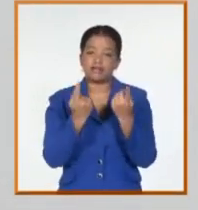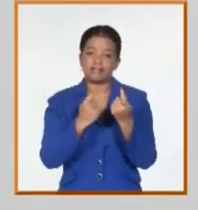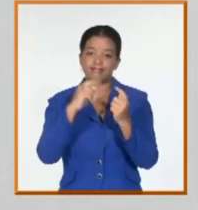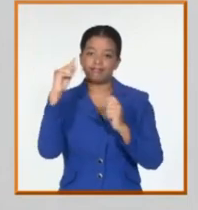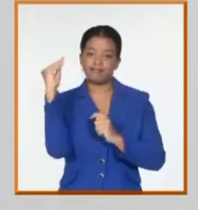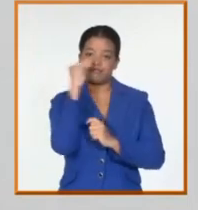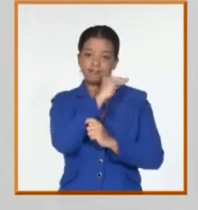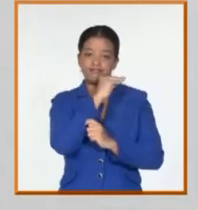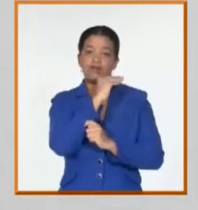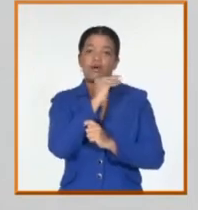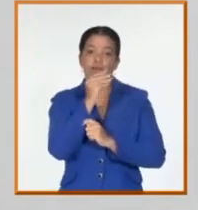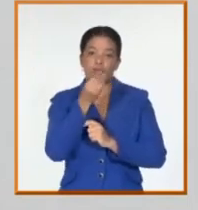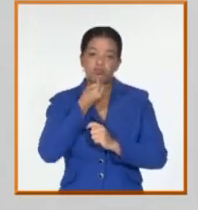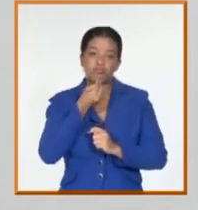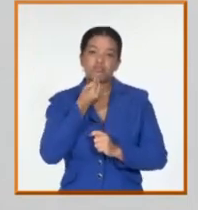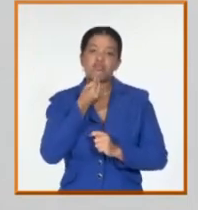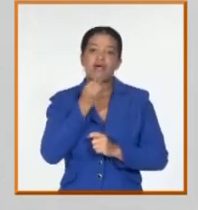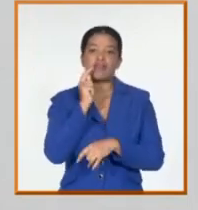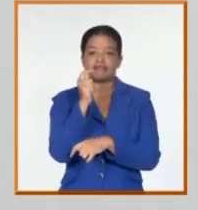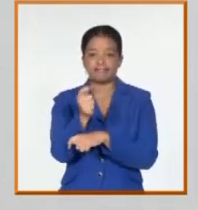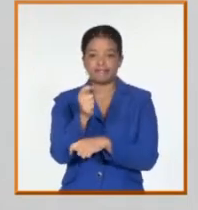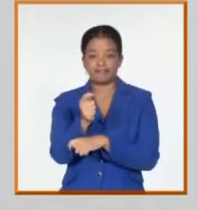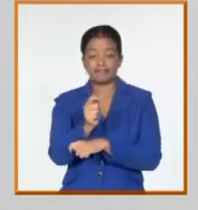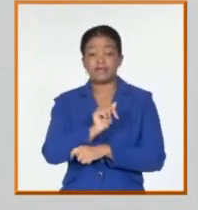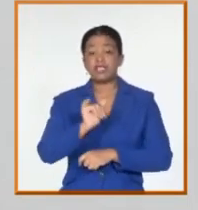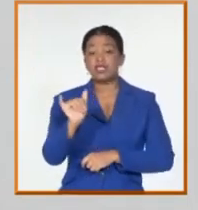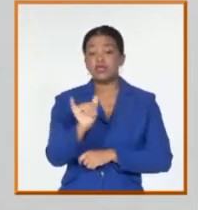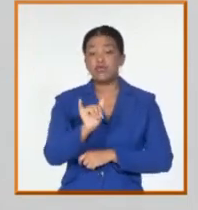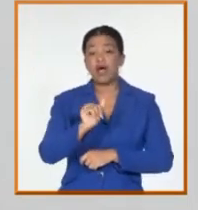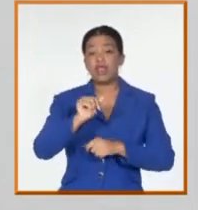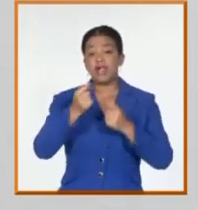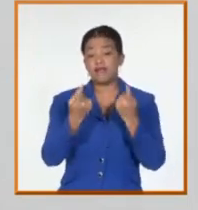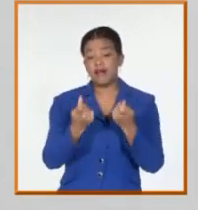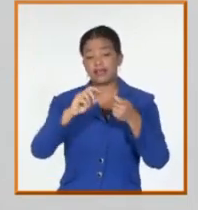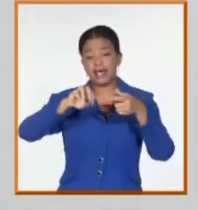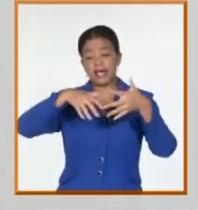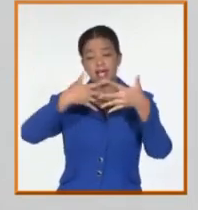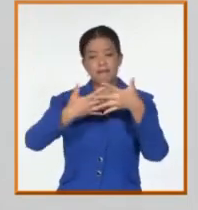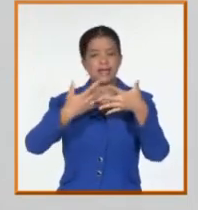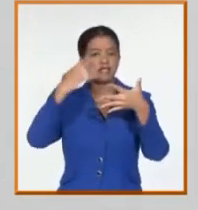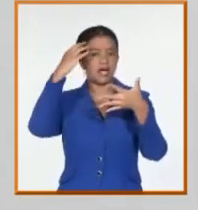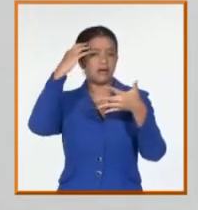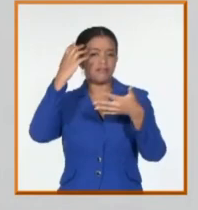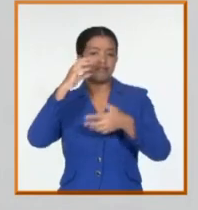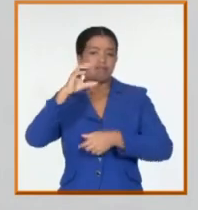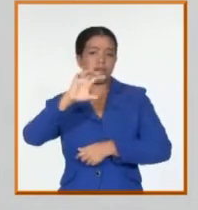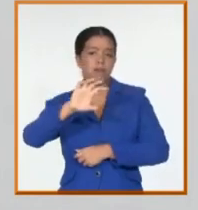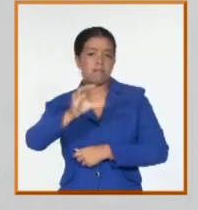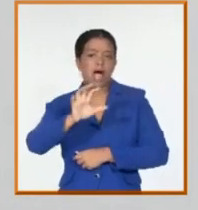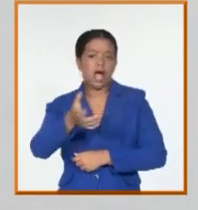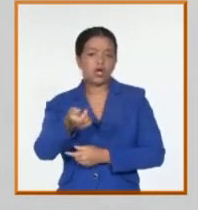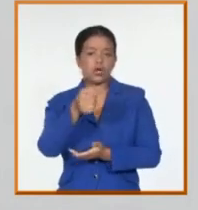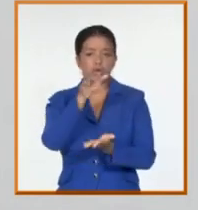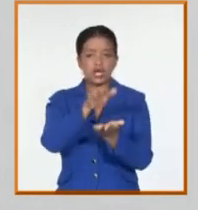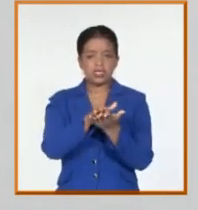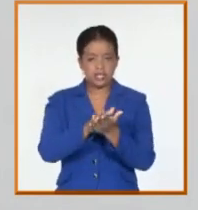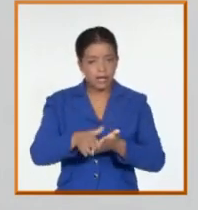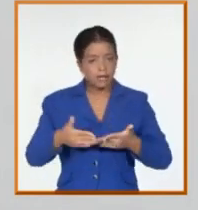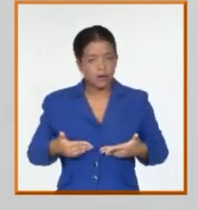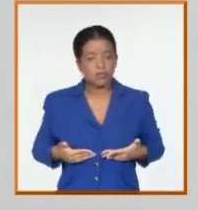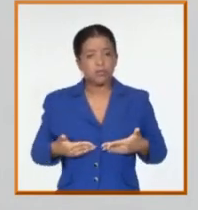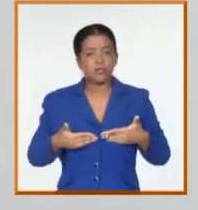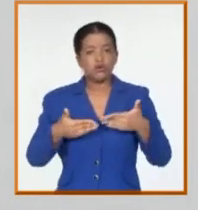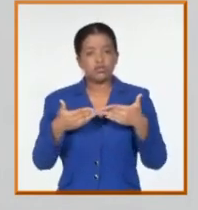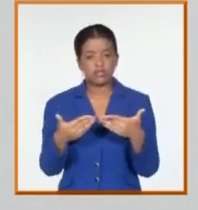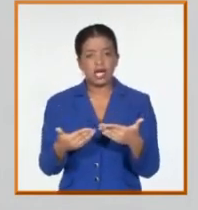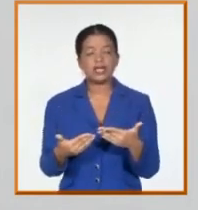desarrollo del programa y también asegurar que las entidades a partir de las reservas voluntarias utilicen la